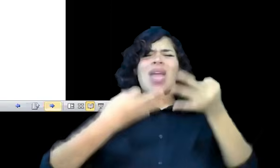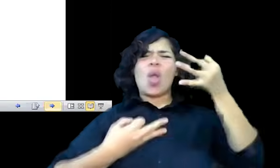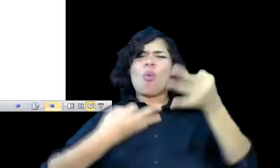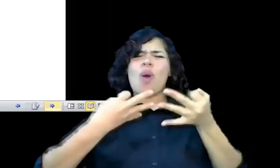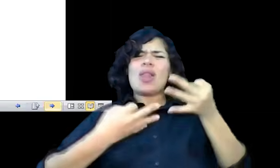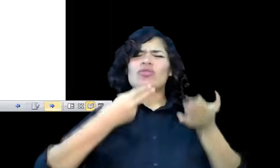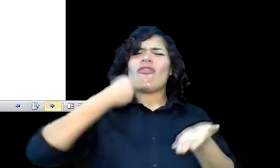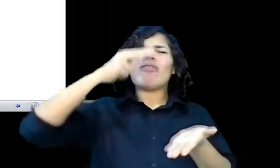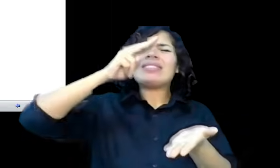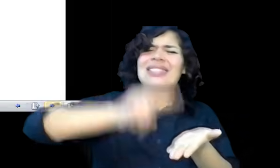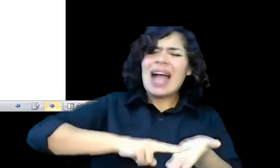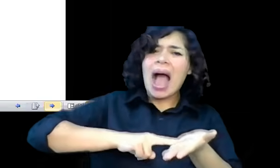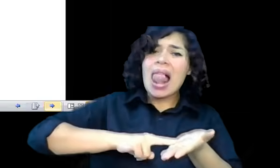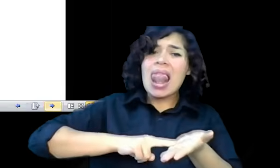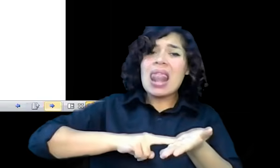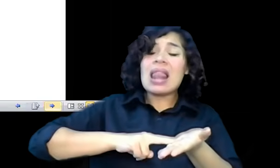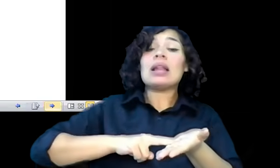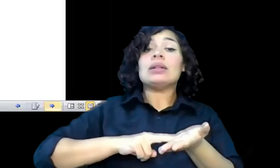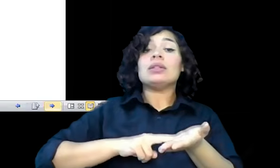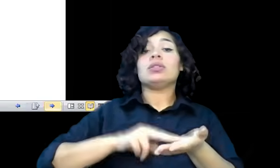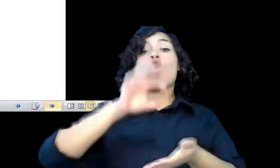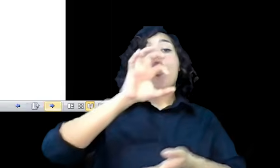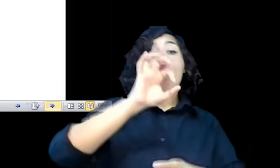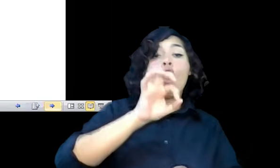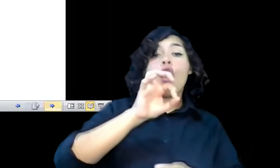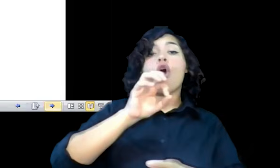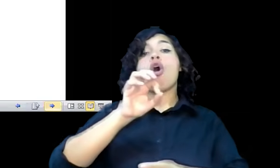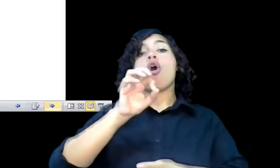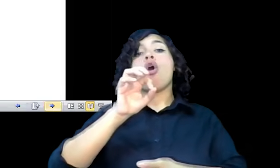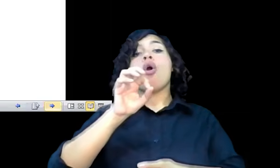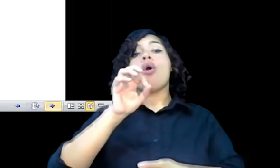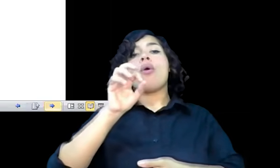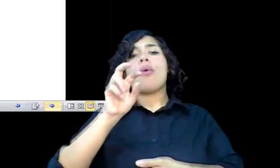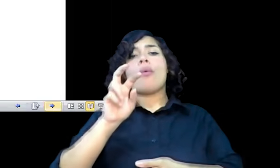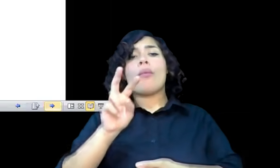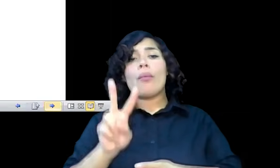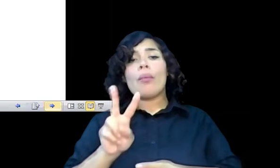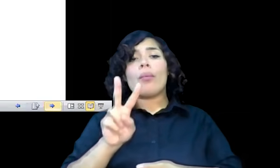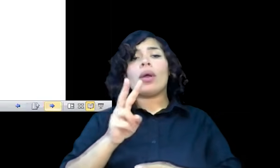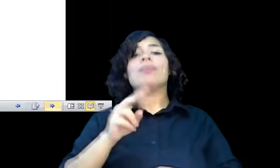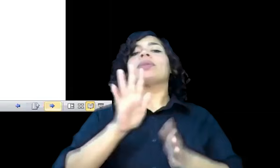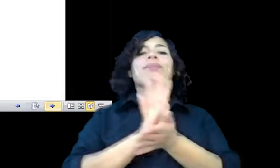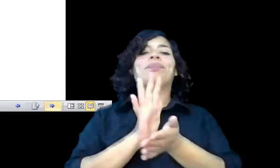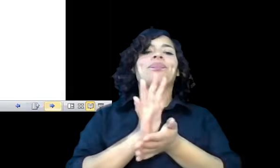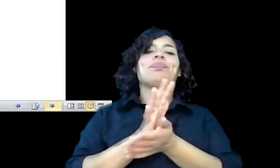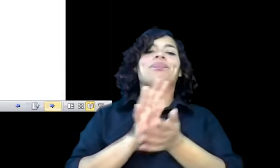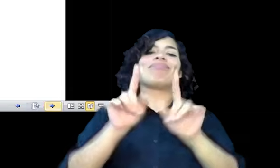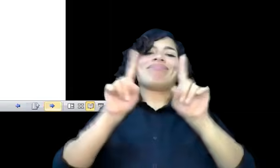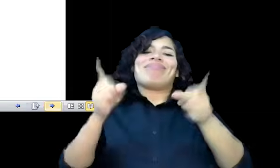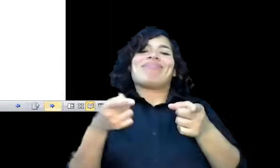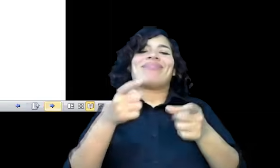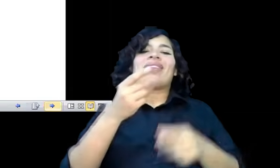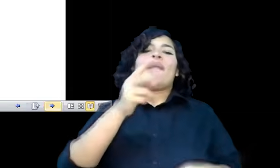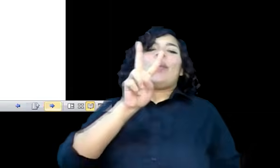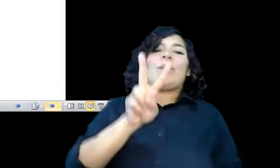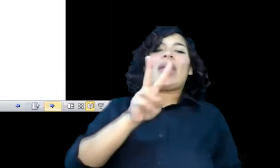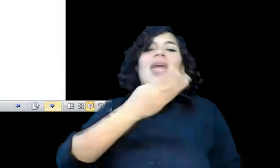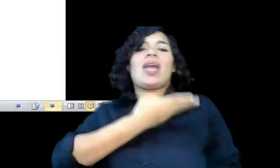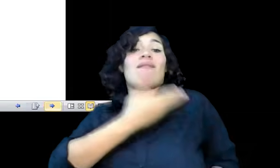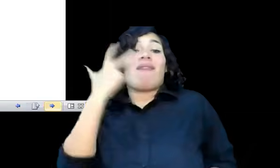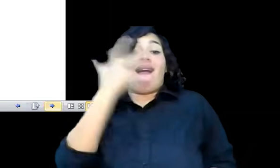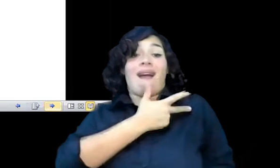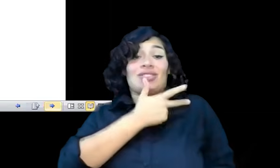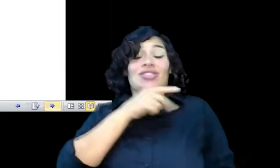fiscal, que sería la evaluación fiscal homogénea o BFH, para la base de impuesto inmobiliario se